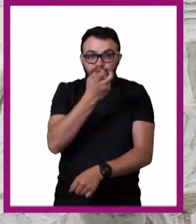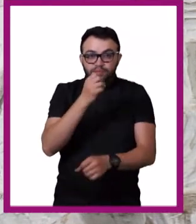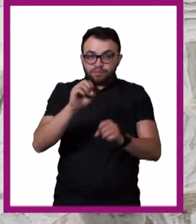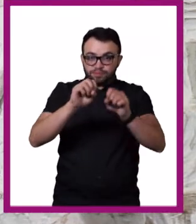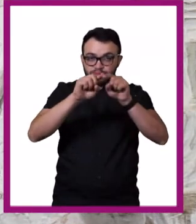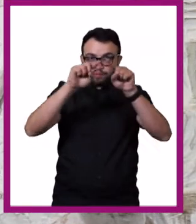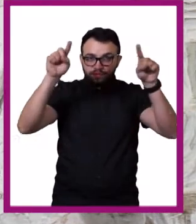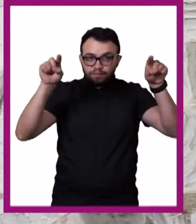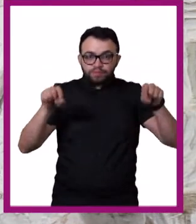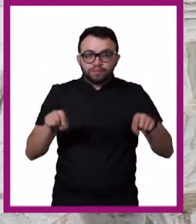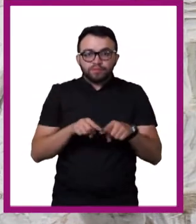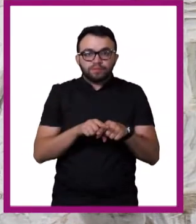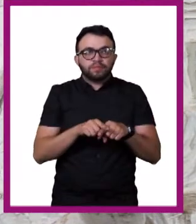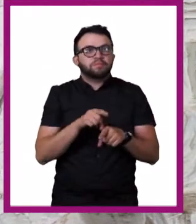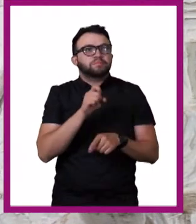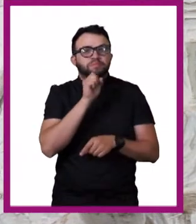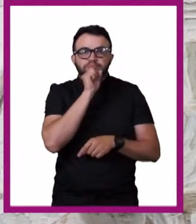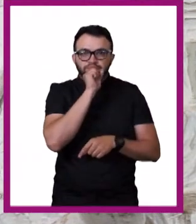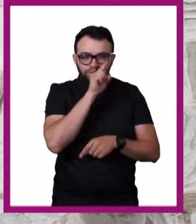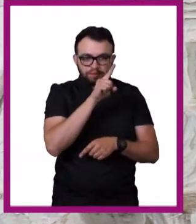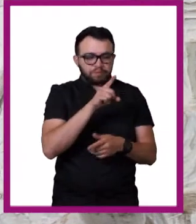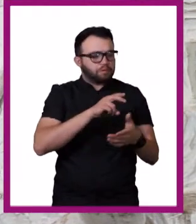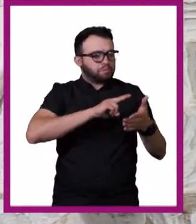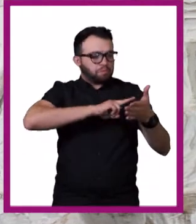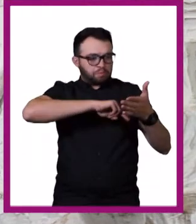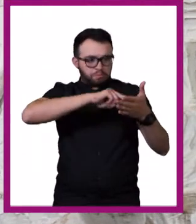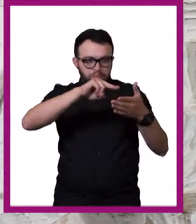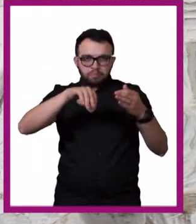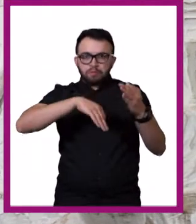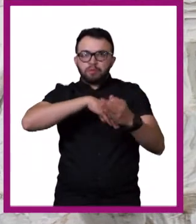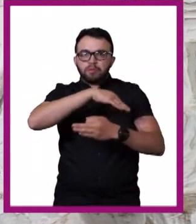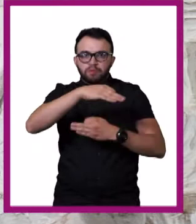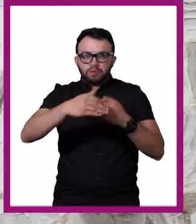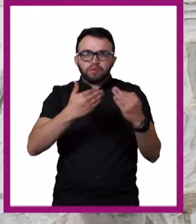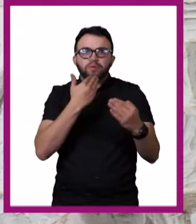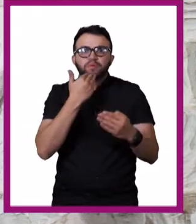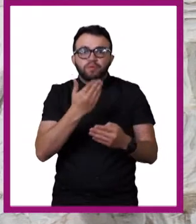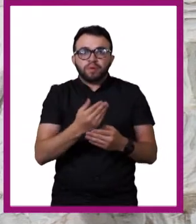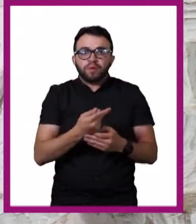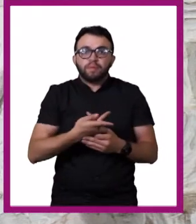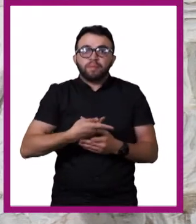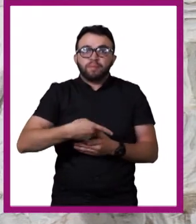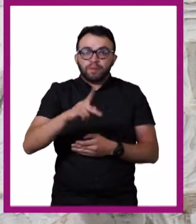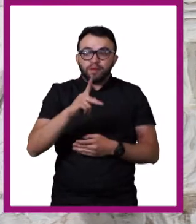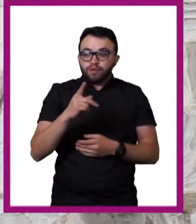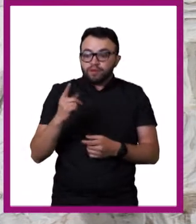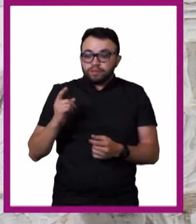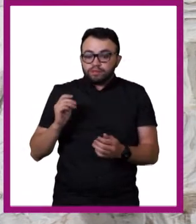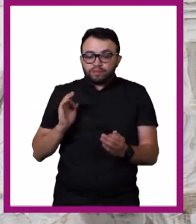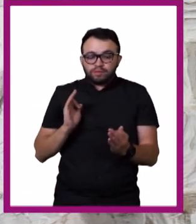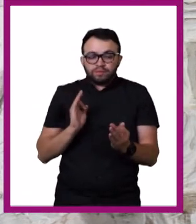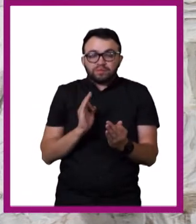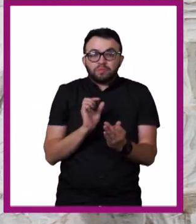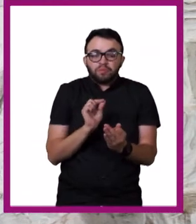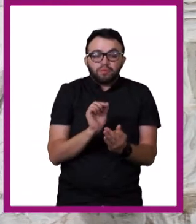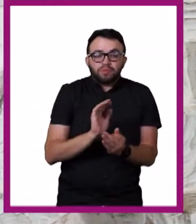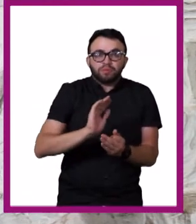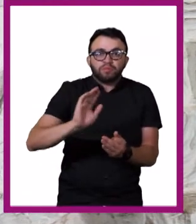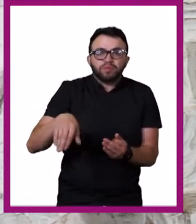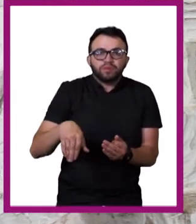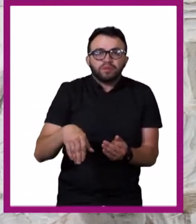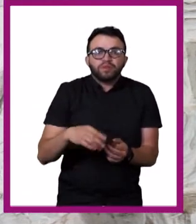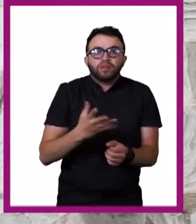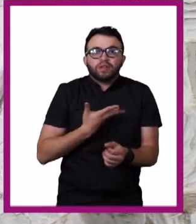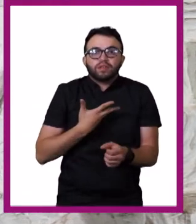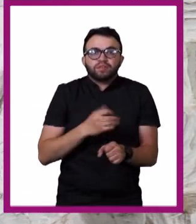parte. Un cuadro que está hecho justo al final de su vida, en el cual podemos ver toda la experiencia de